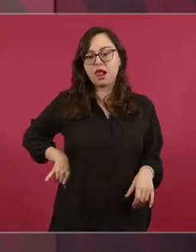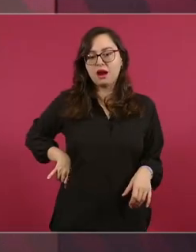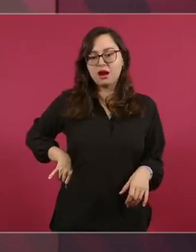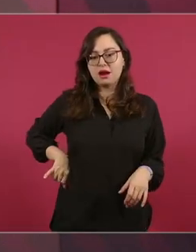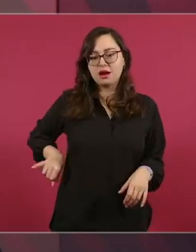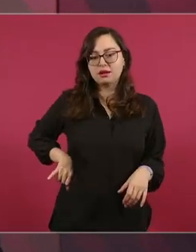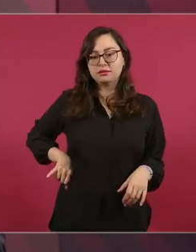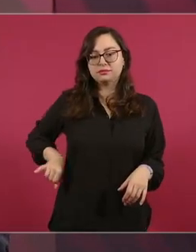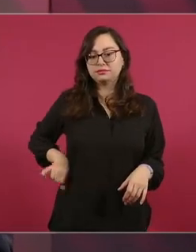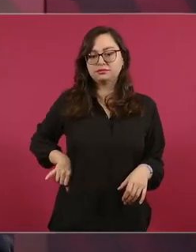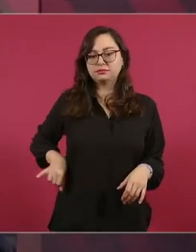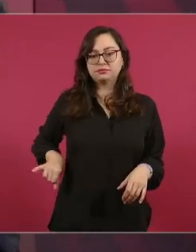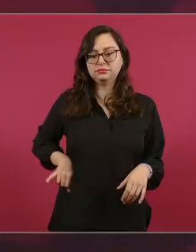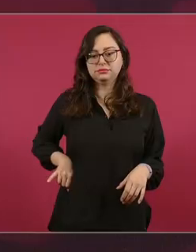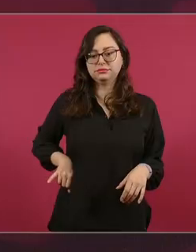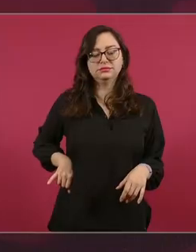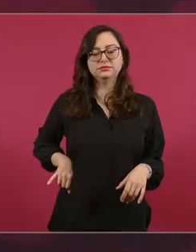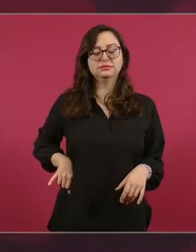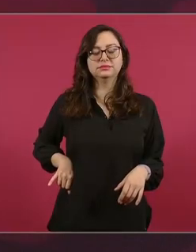ni un